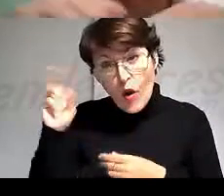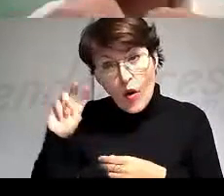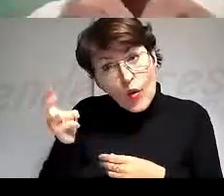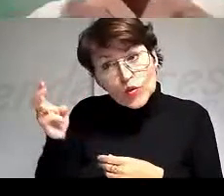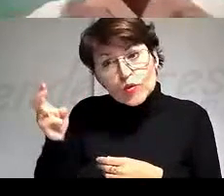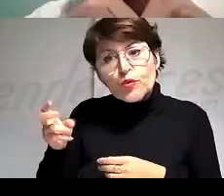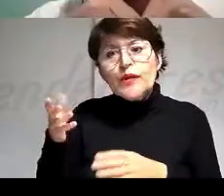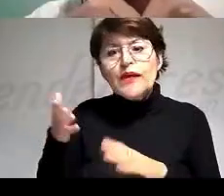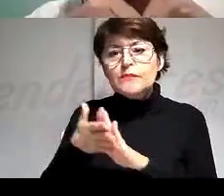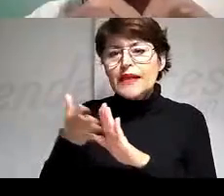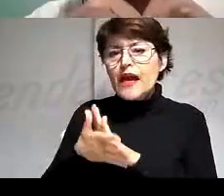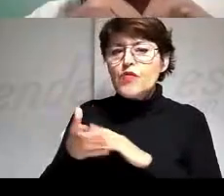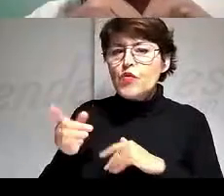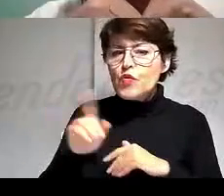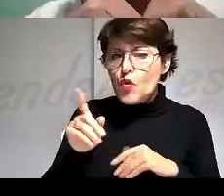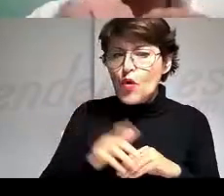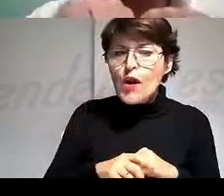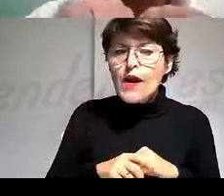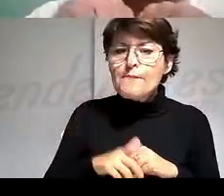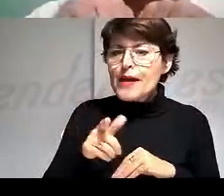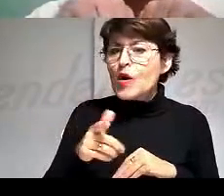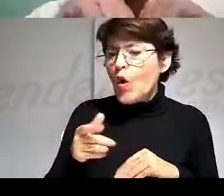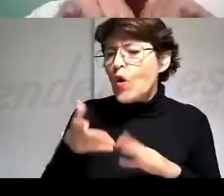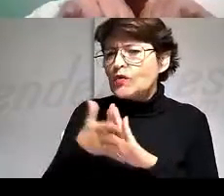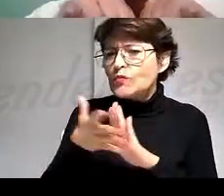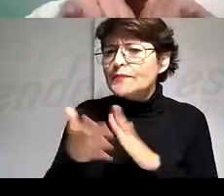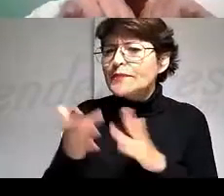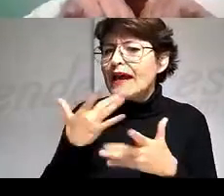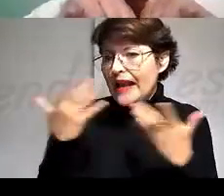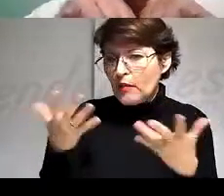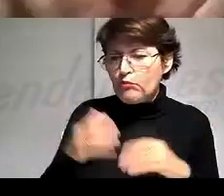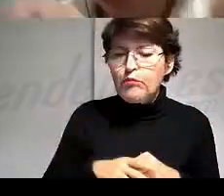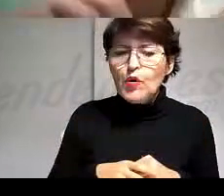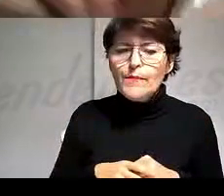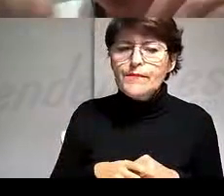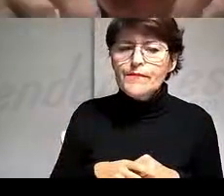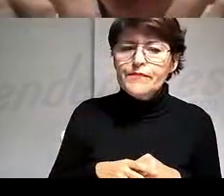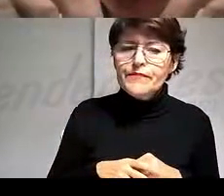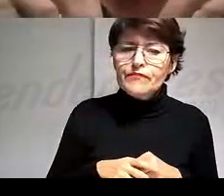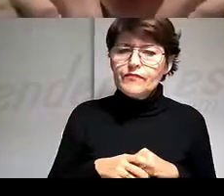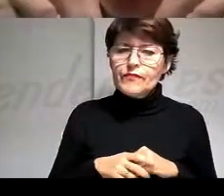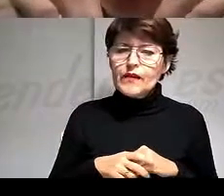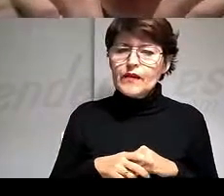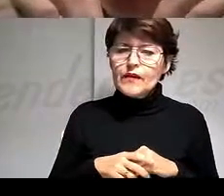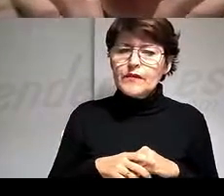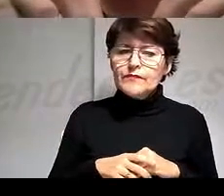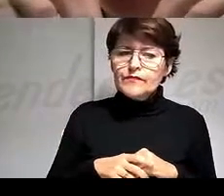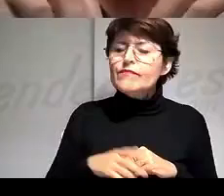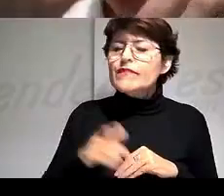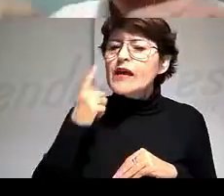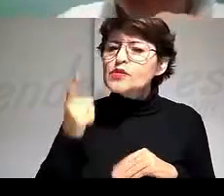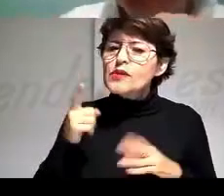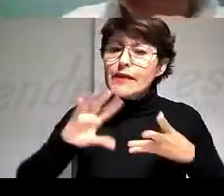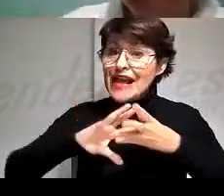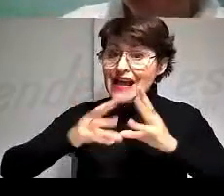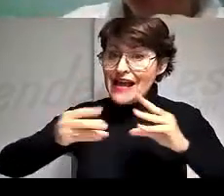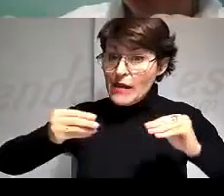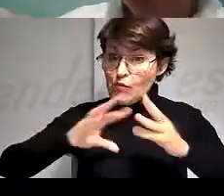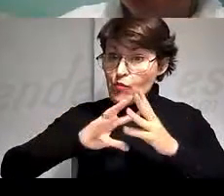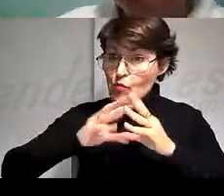no se me ocurrió este ejemplo que os voy a comentar ahora, ¿no? Pero hemos de entender la contracción muscular como